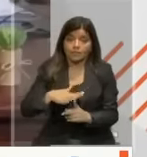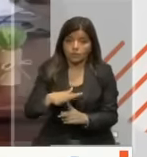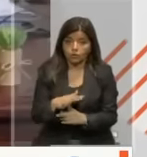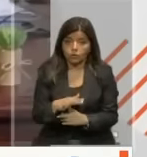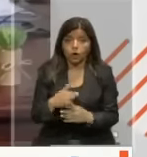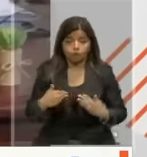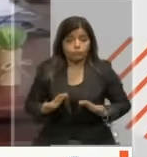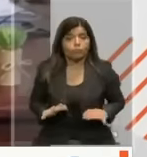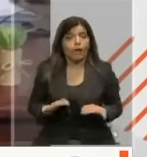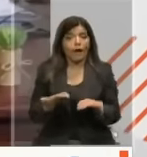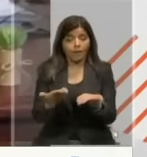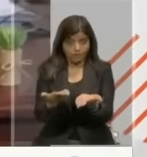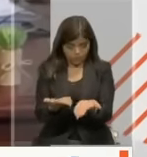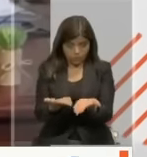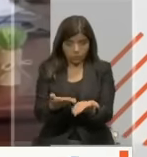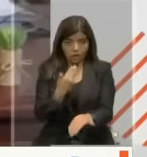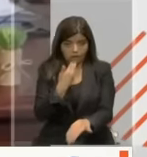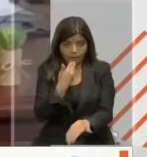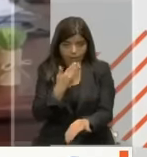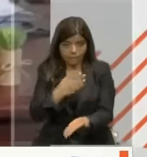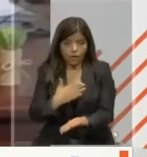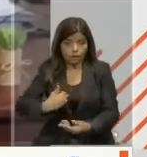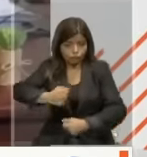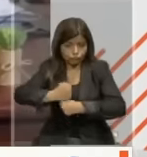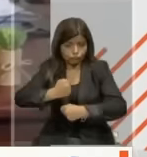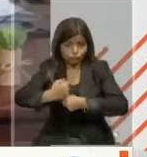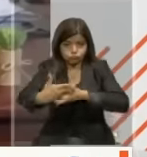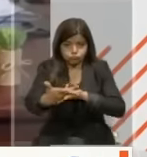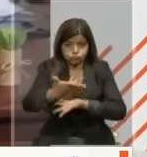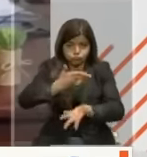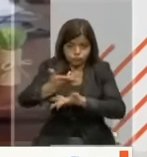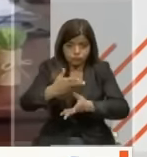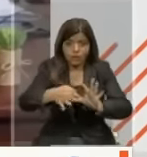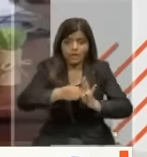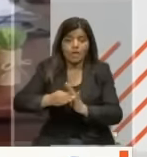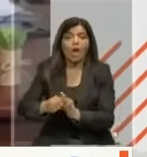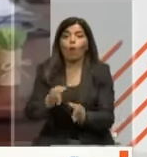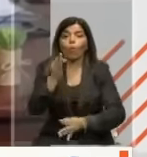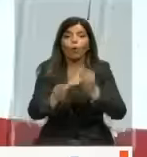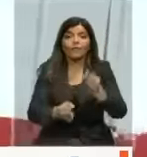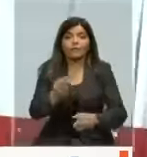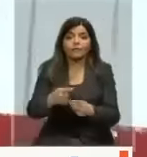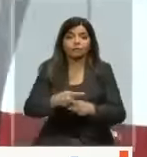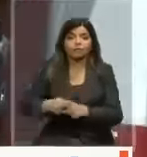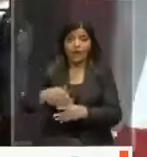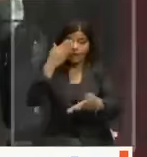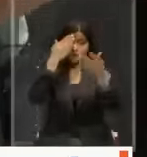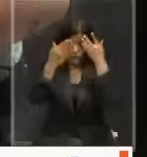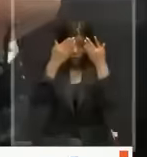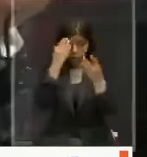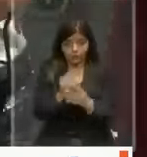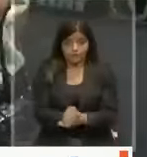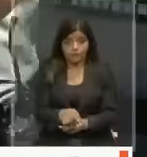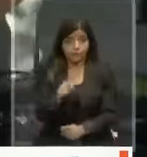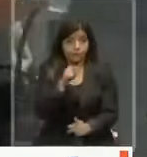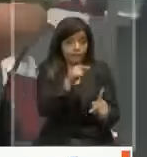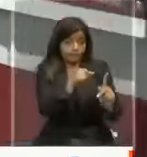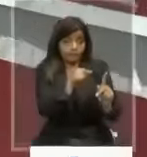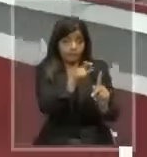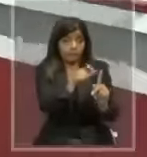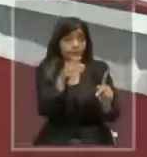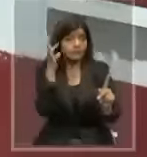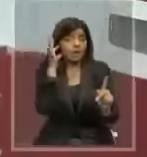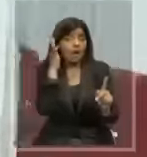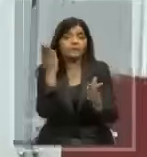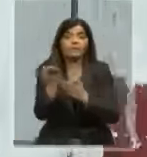a disposición también toda nuestra línea de trabajo jurídica, social y psicológica. Si ella lo decide, el Servicio